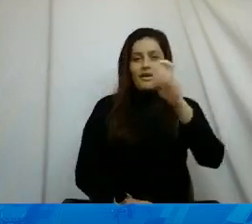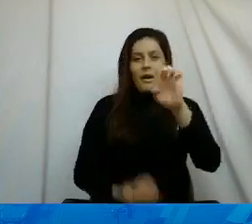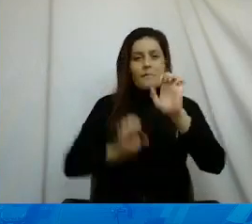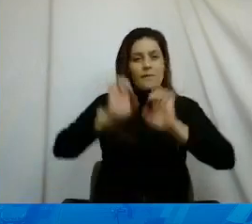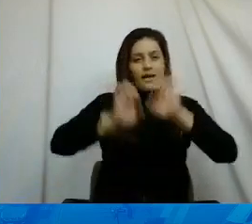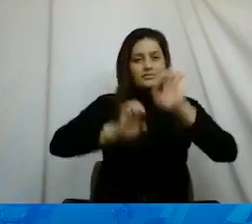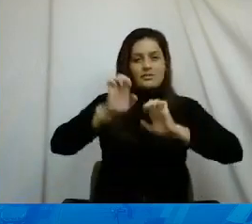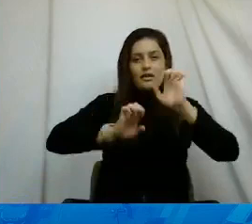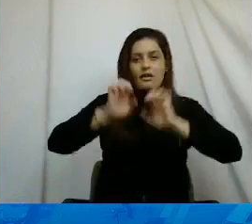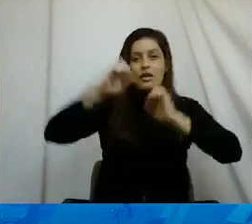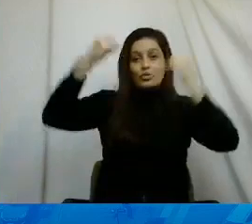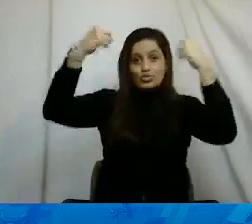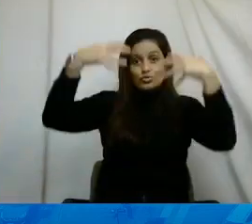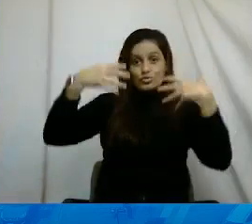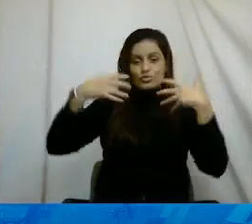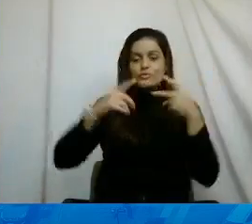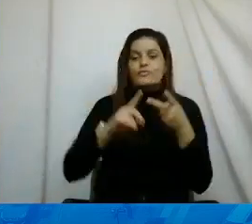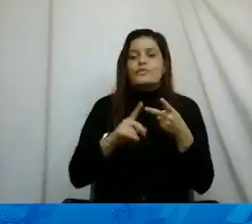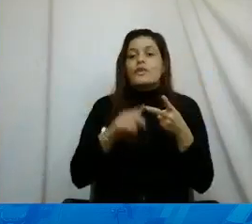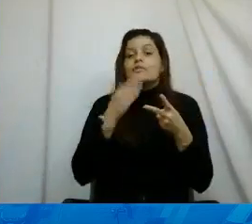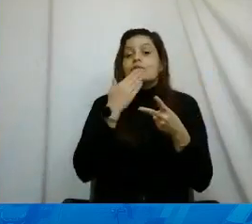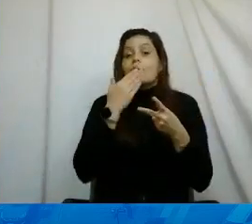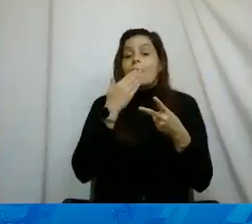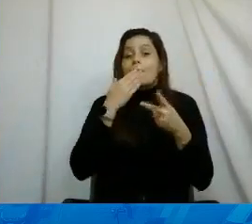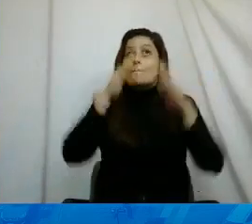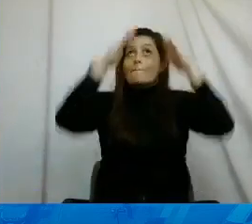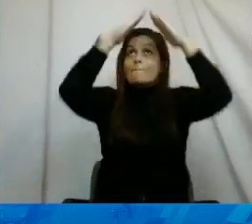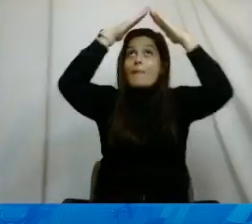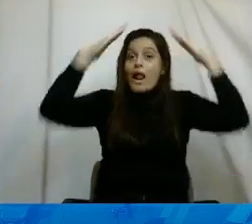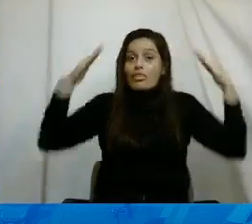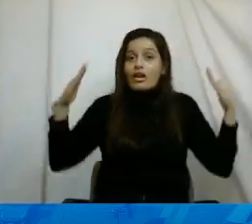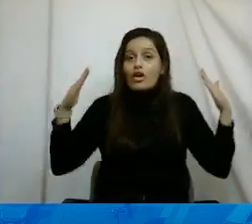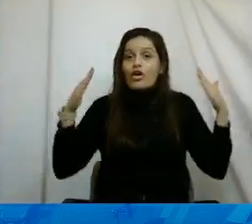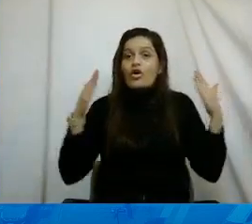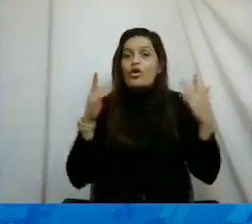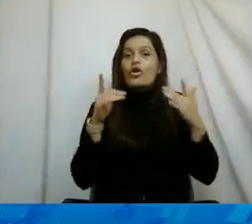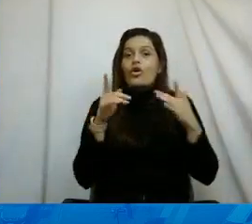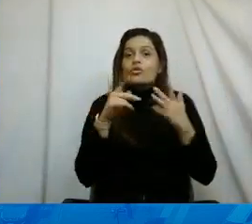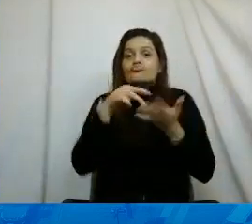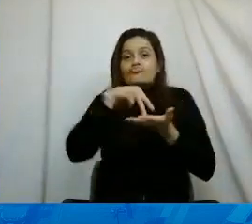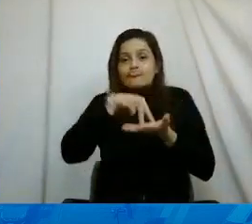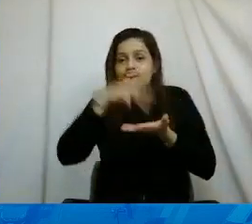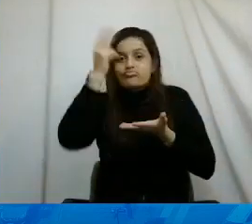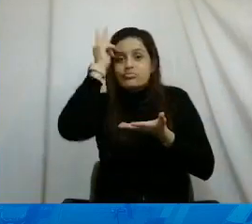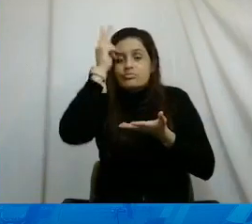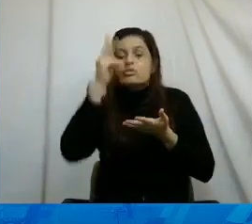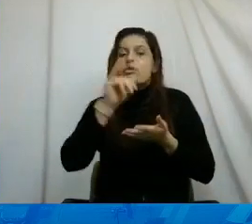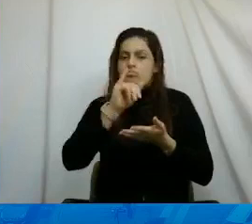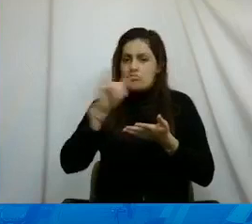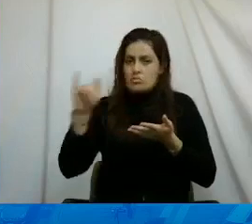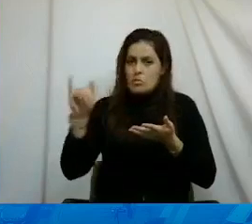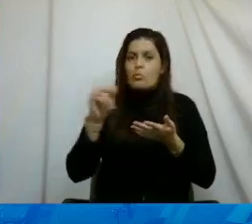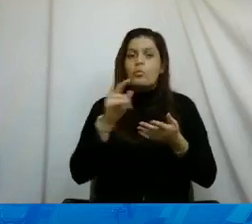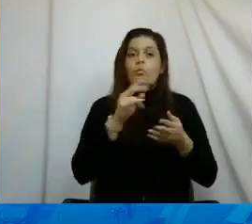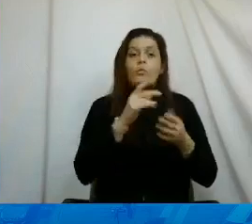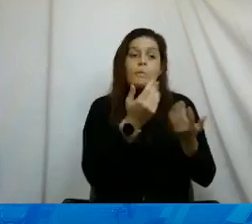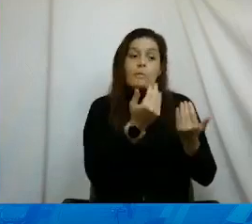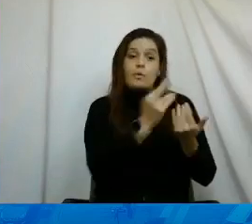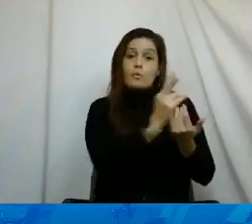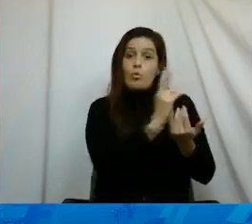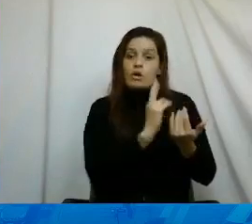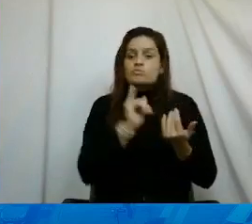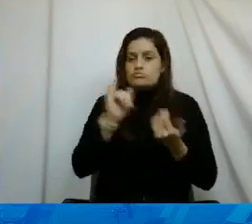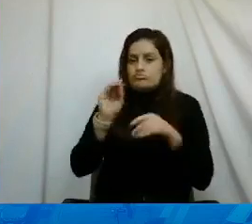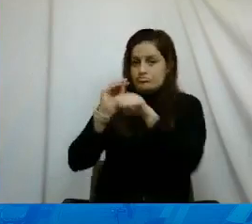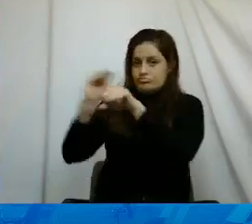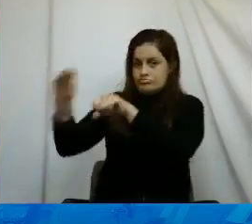al paradero en Villa Alegre, vamos a recopilar los antecedentes, concejal, y sobre